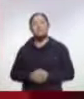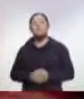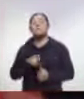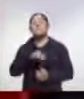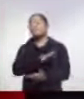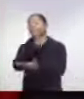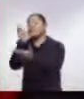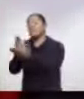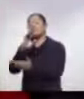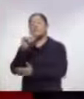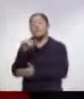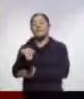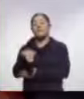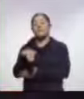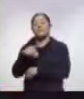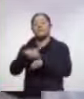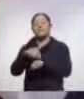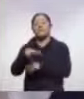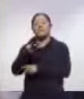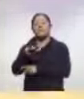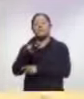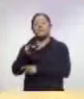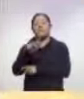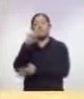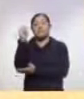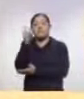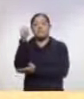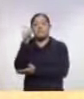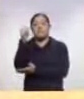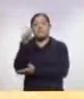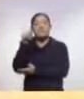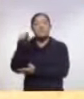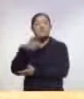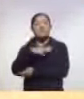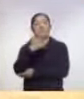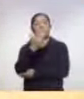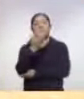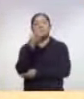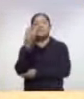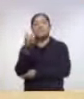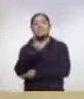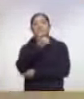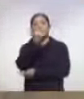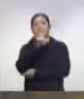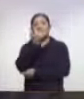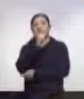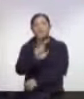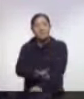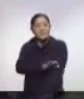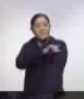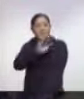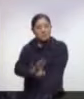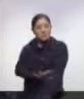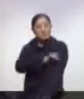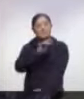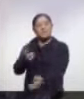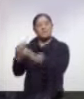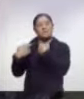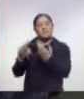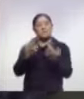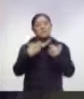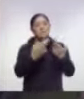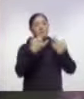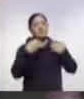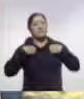Centro de Atención Múltiple Número 18 de Teolocholco, en donde 53 estudiantes emocionados recibieron sus juguetes,